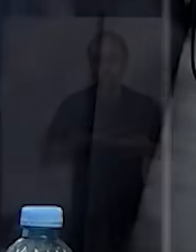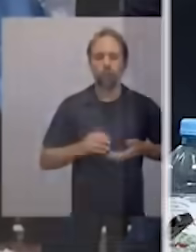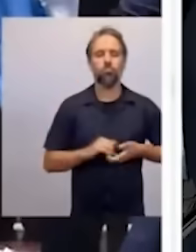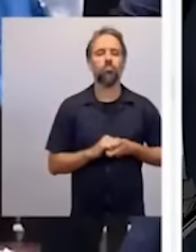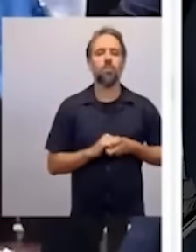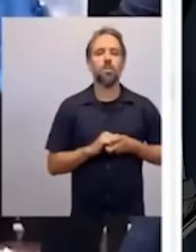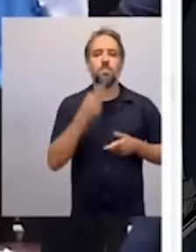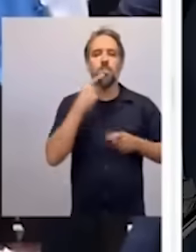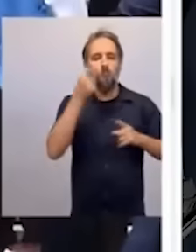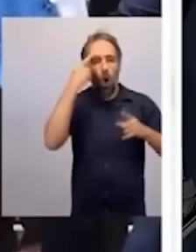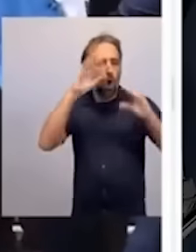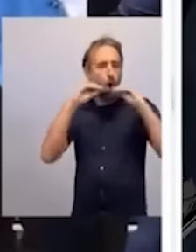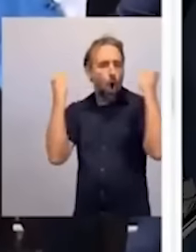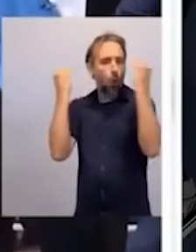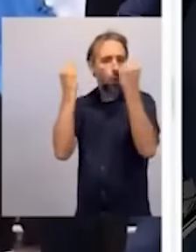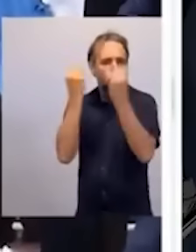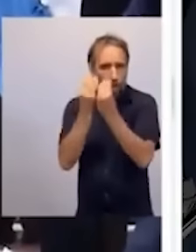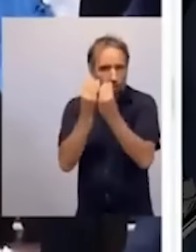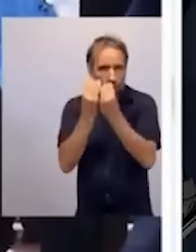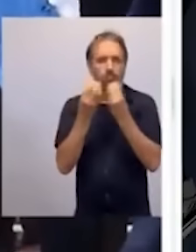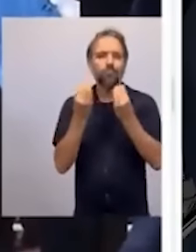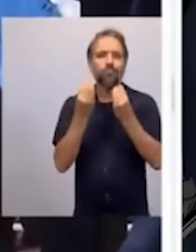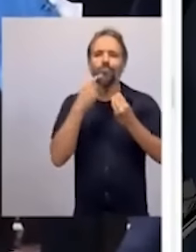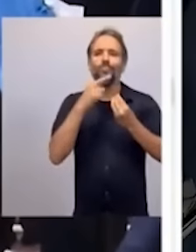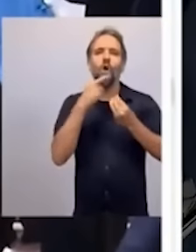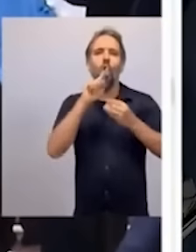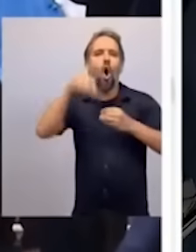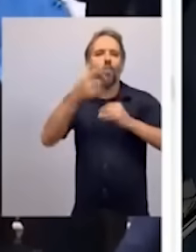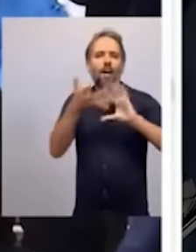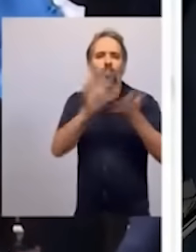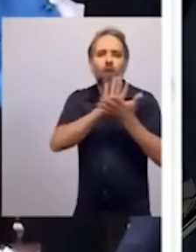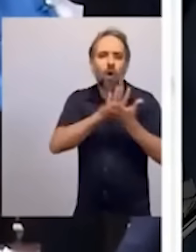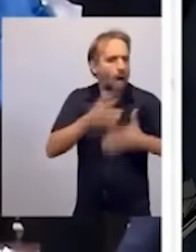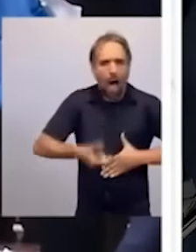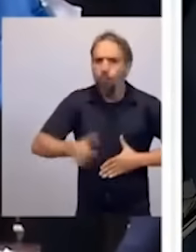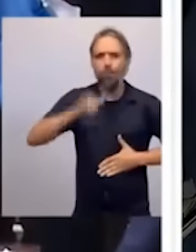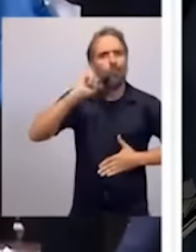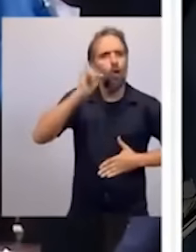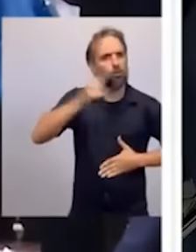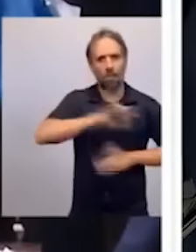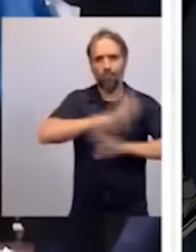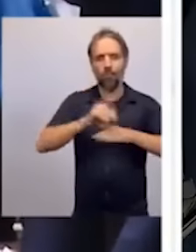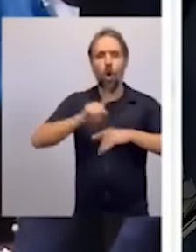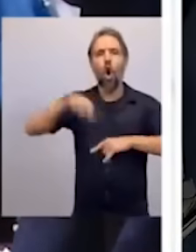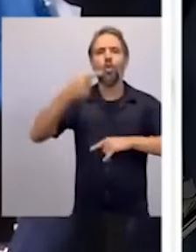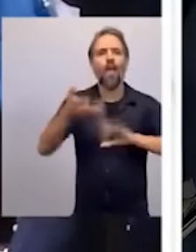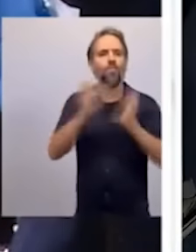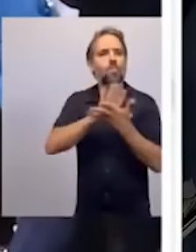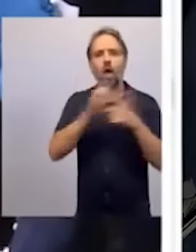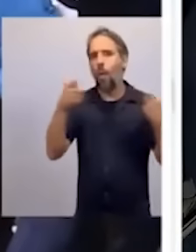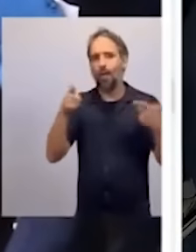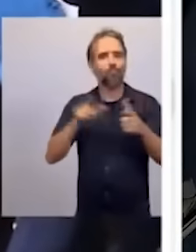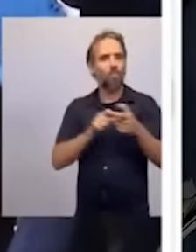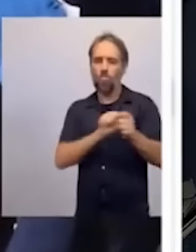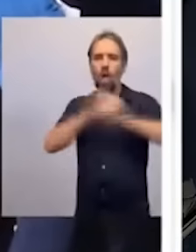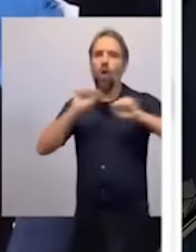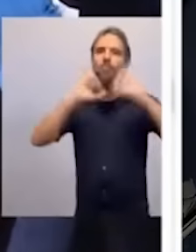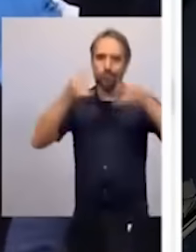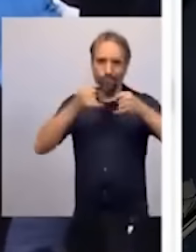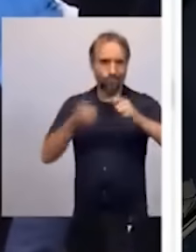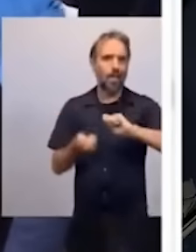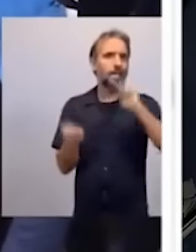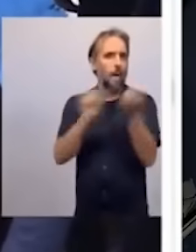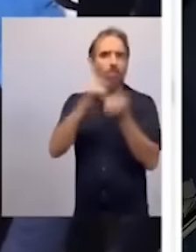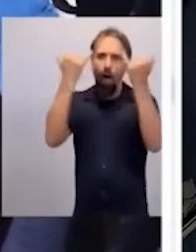tiene No tiene Eh bueno igual que los últimos dos presidentes no tiene un proyecto de país en la cabeza como tenía Cristina